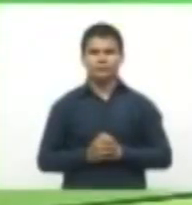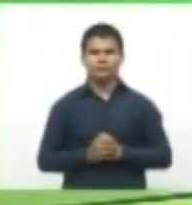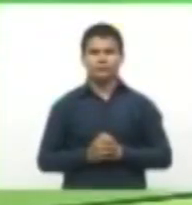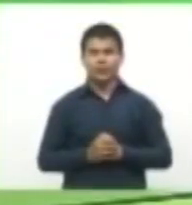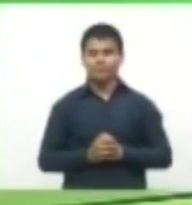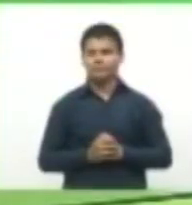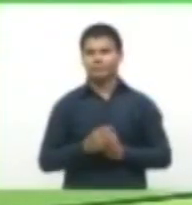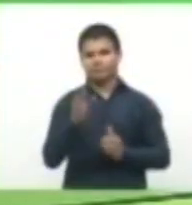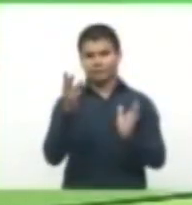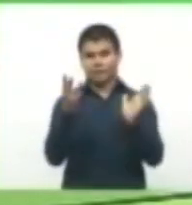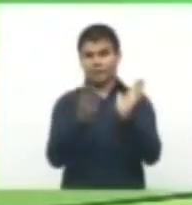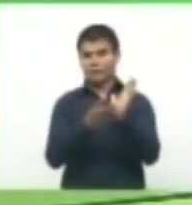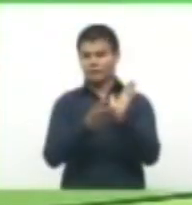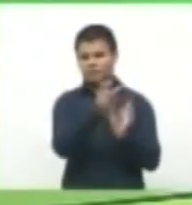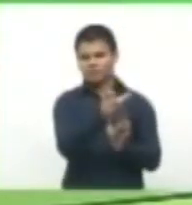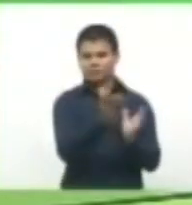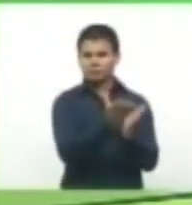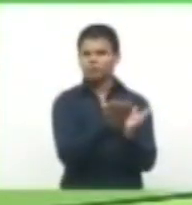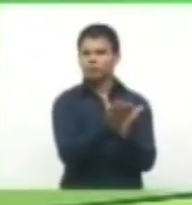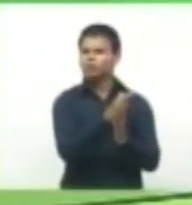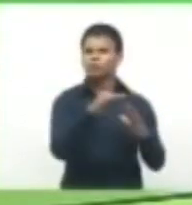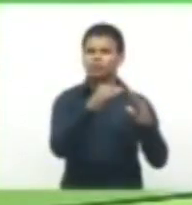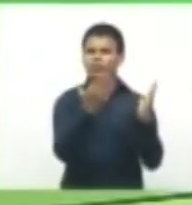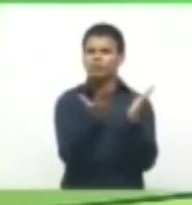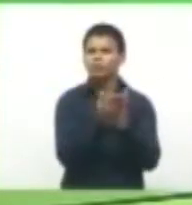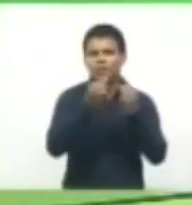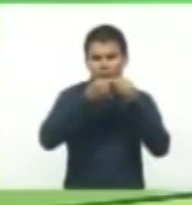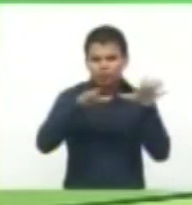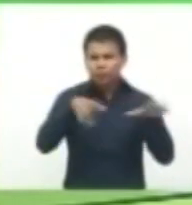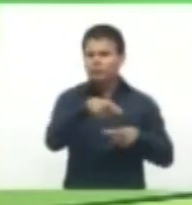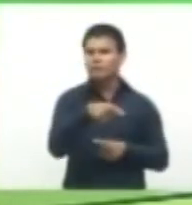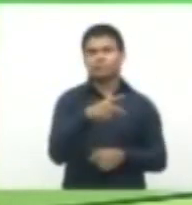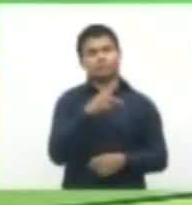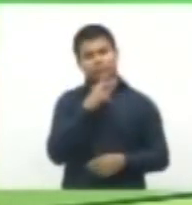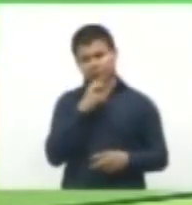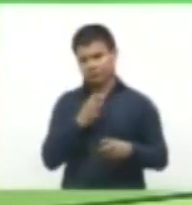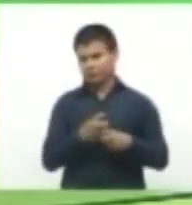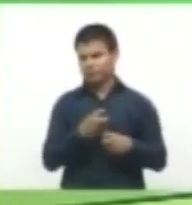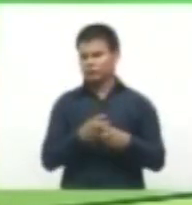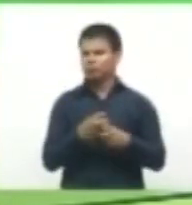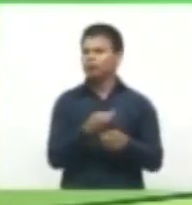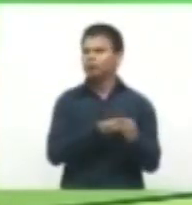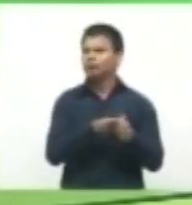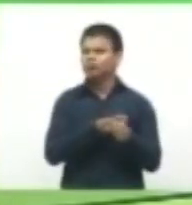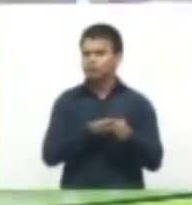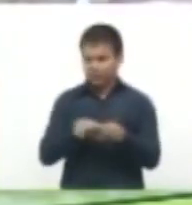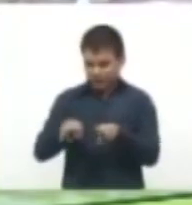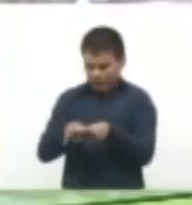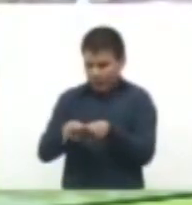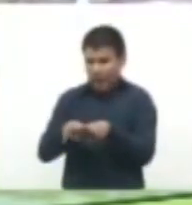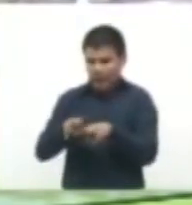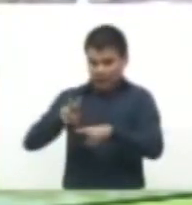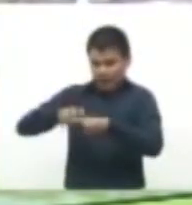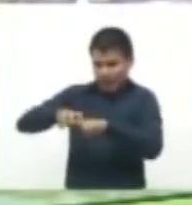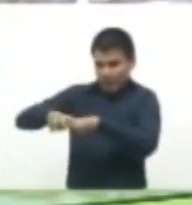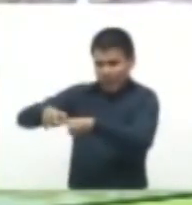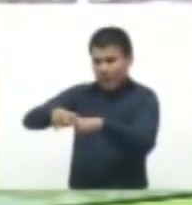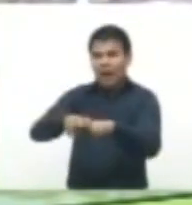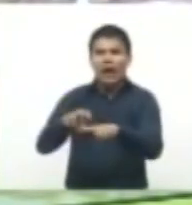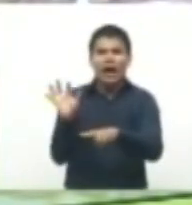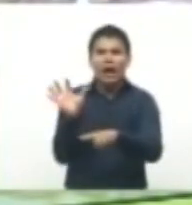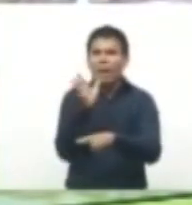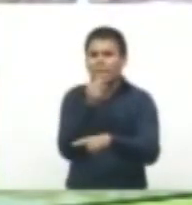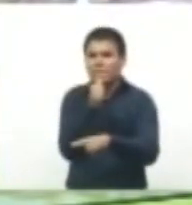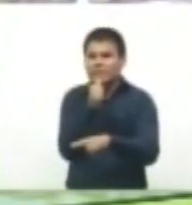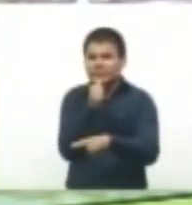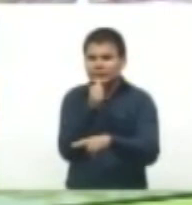estudiantes de una escuela pública de Tuchín, Córdoba, padecen dificultades por el mal estado, la falta de las sillas y también de profesores. En la institución